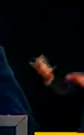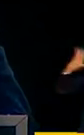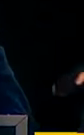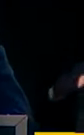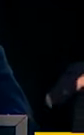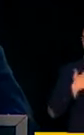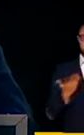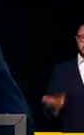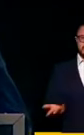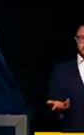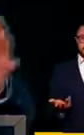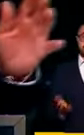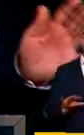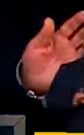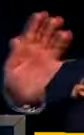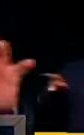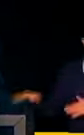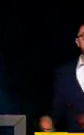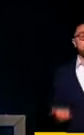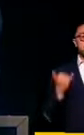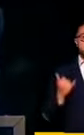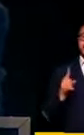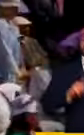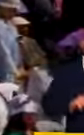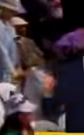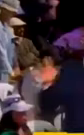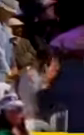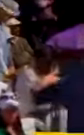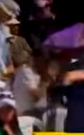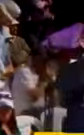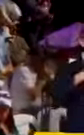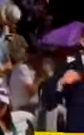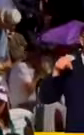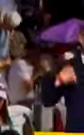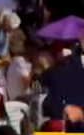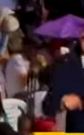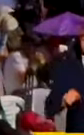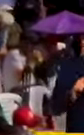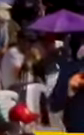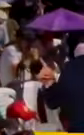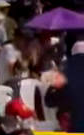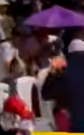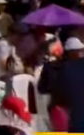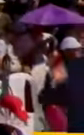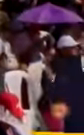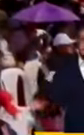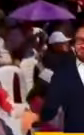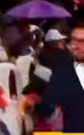Bueno, aquí estamos en otras imágenes diferentes. Esa diferencia tiene que ser